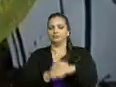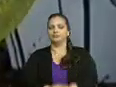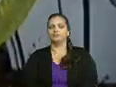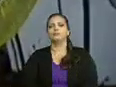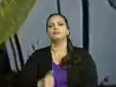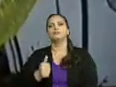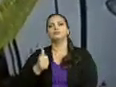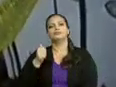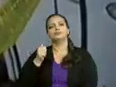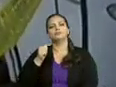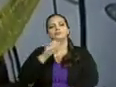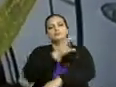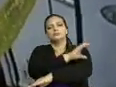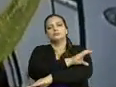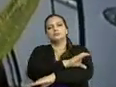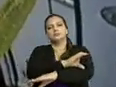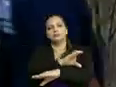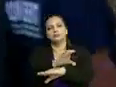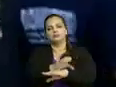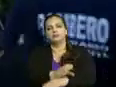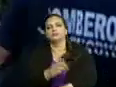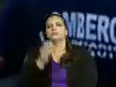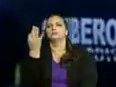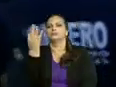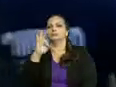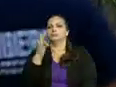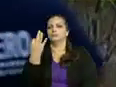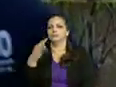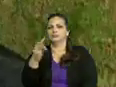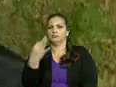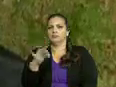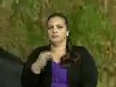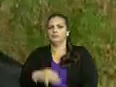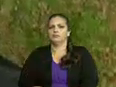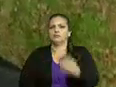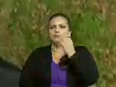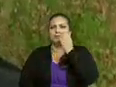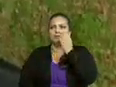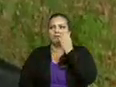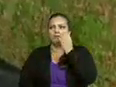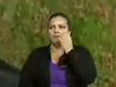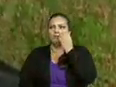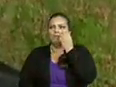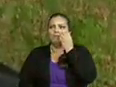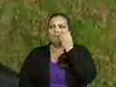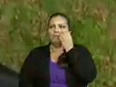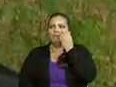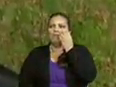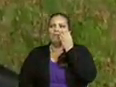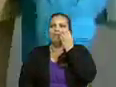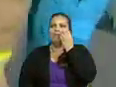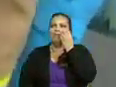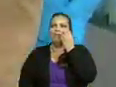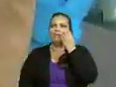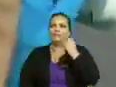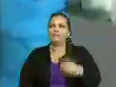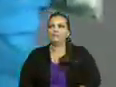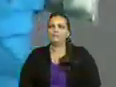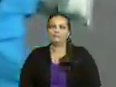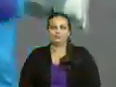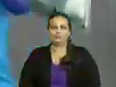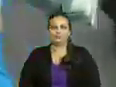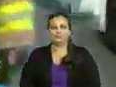19 de la vía a la costa, cuando el bus en el que viajaba con sus hermanos de religión perdió pista y se volcó. Un miembro